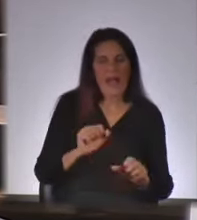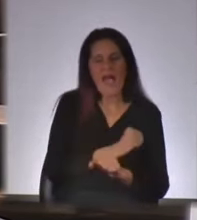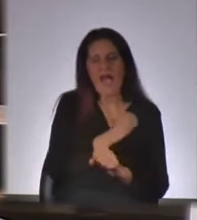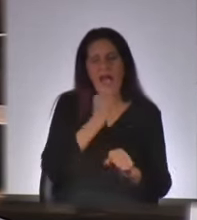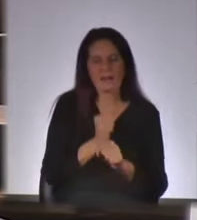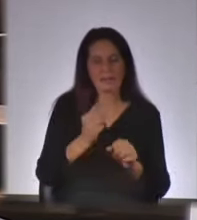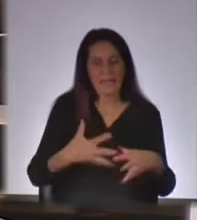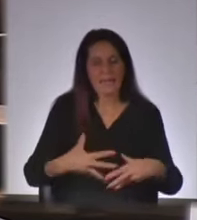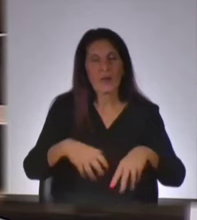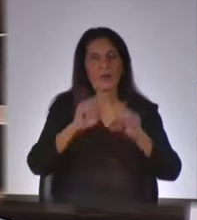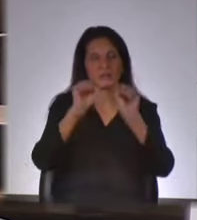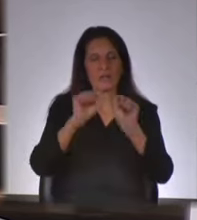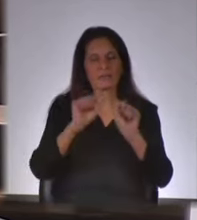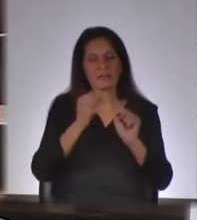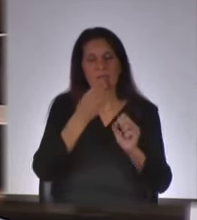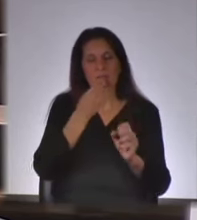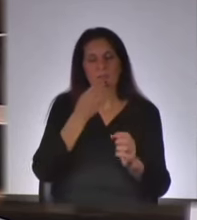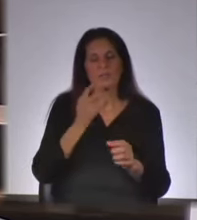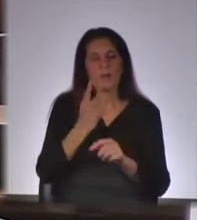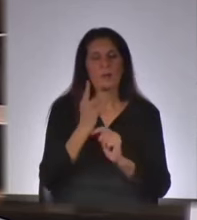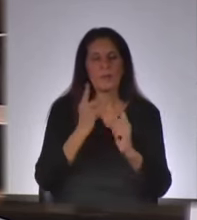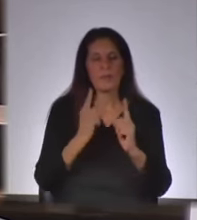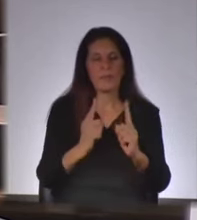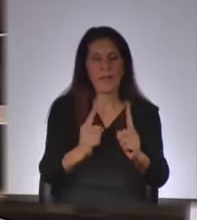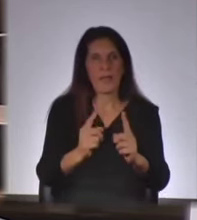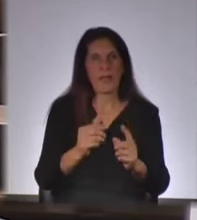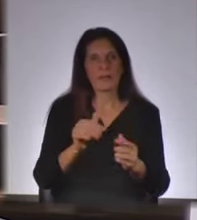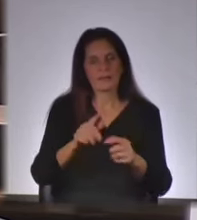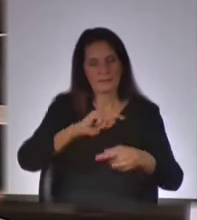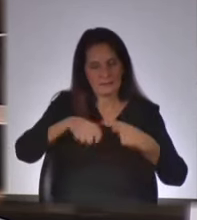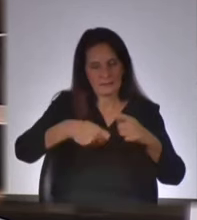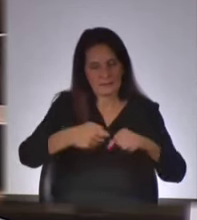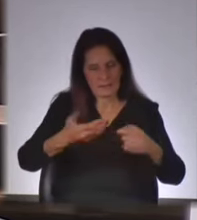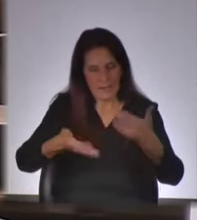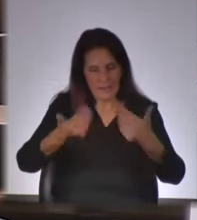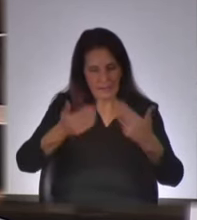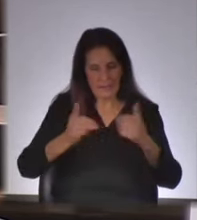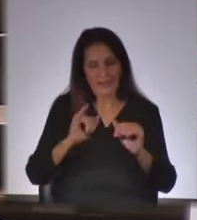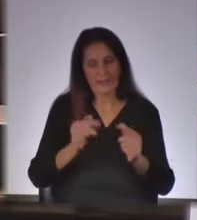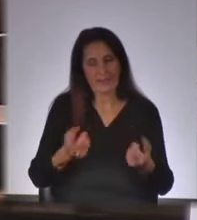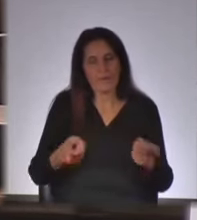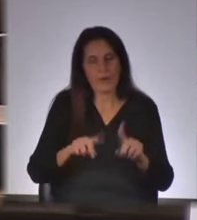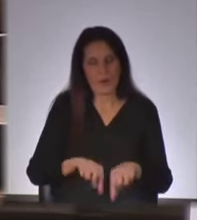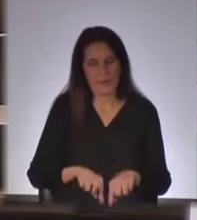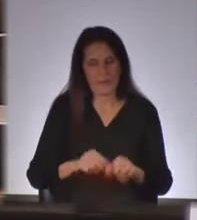besarte la honor y calavera y desamor das arte y regresar te muchas gracias